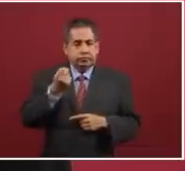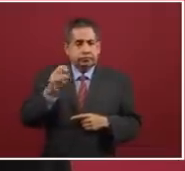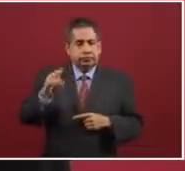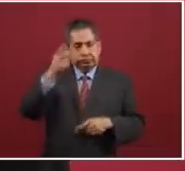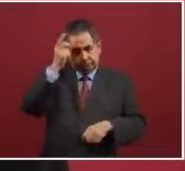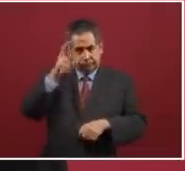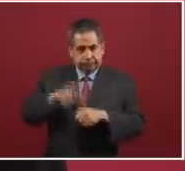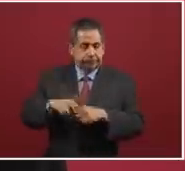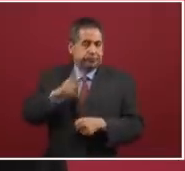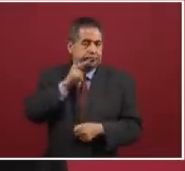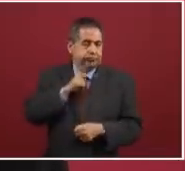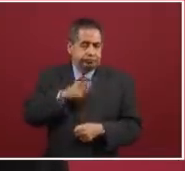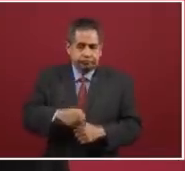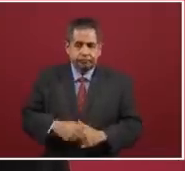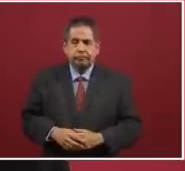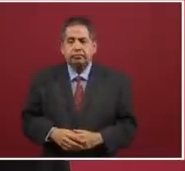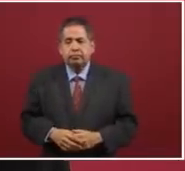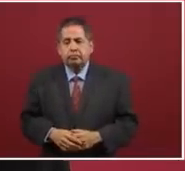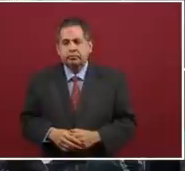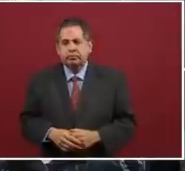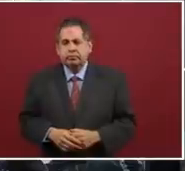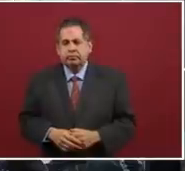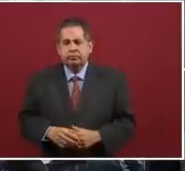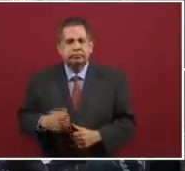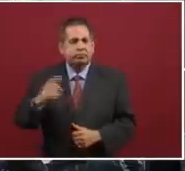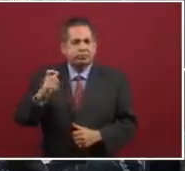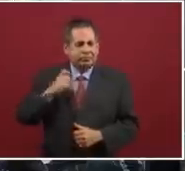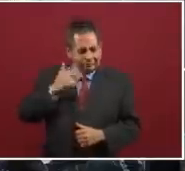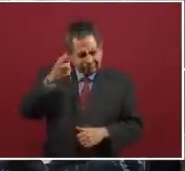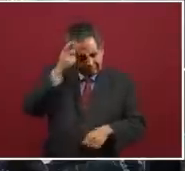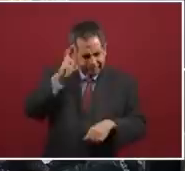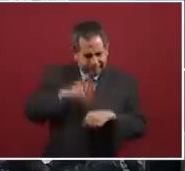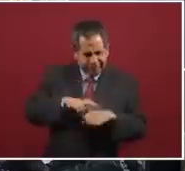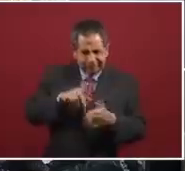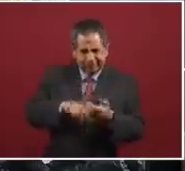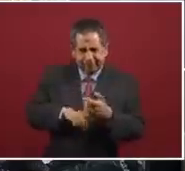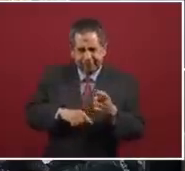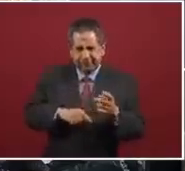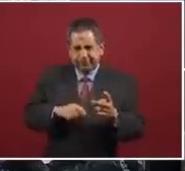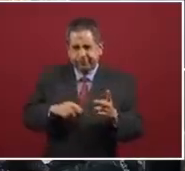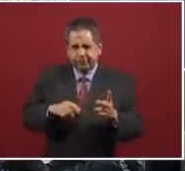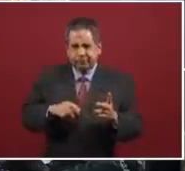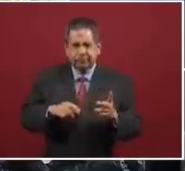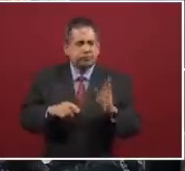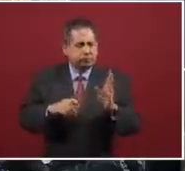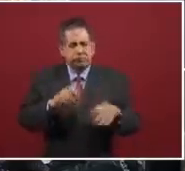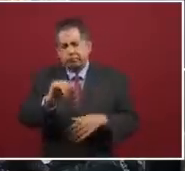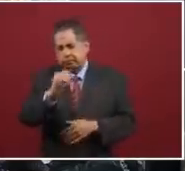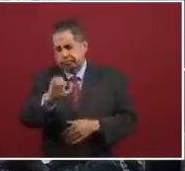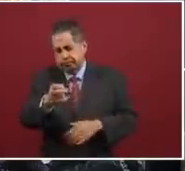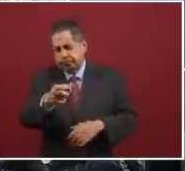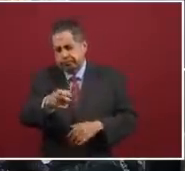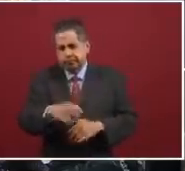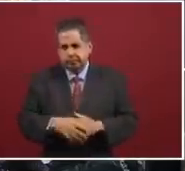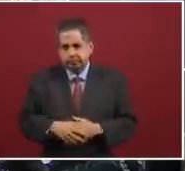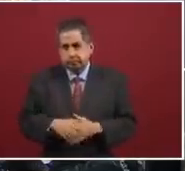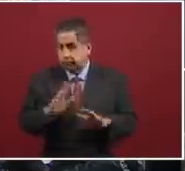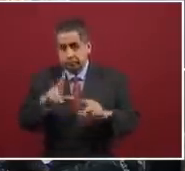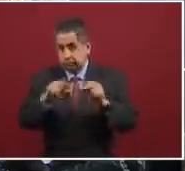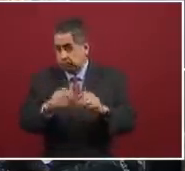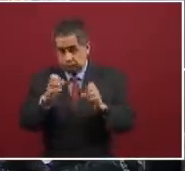Pemex. ¿Es director general de PEP? Sí, director general, que ya no